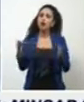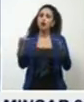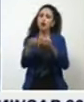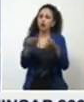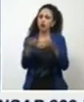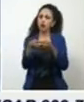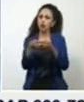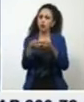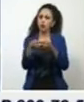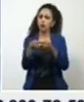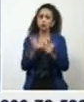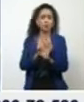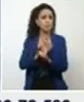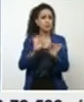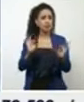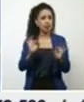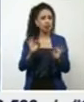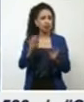profesional, muy técnico,